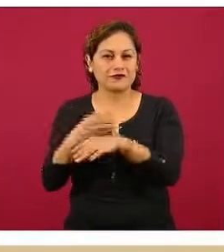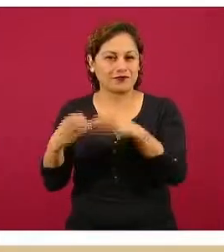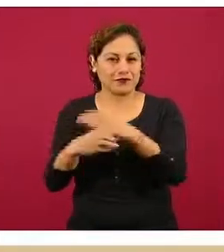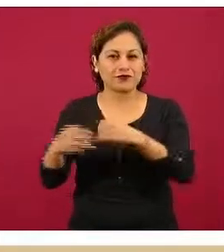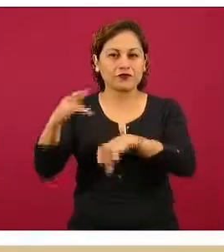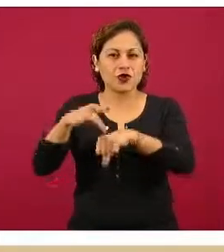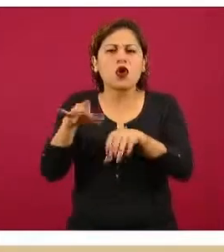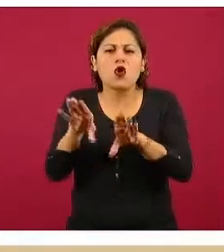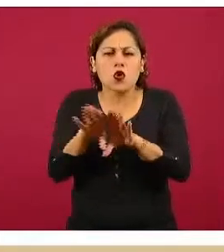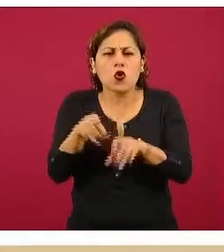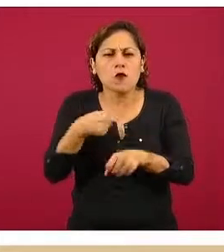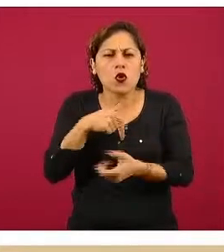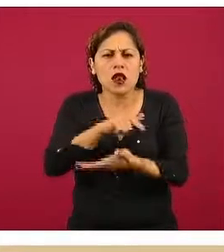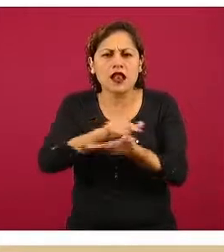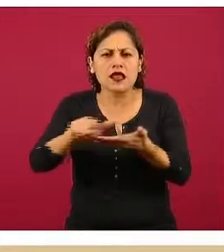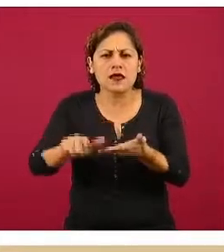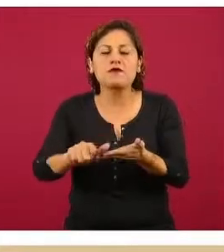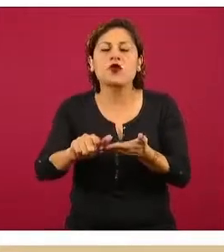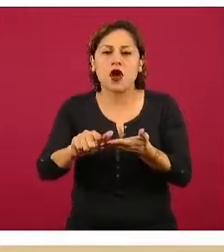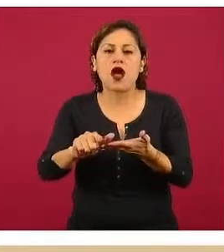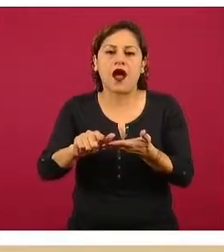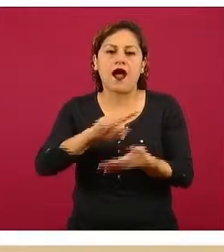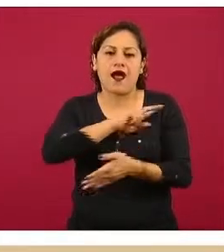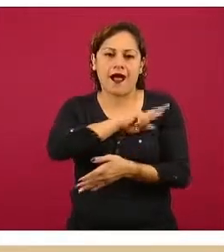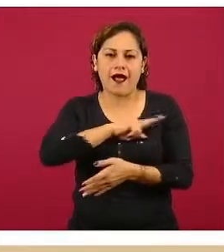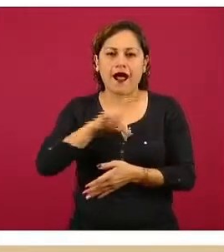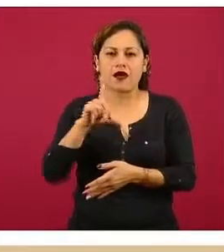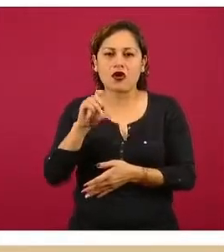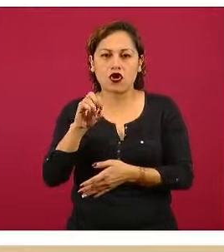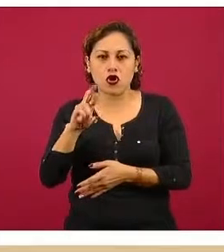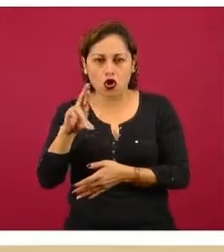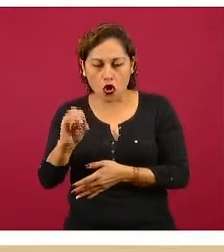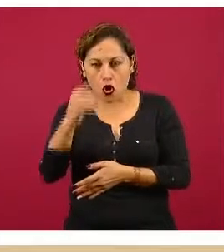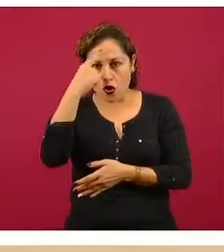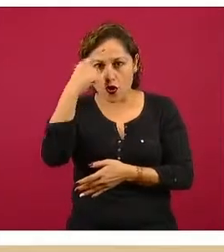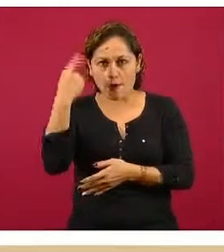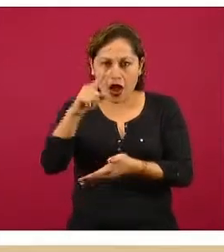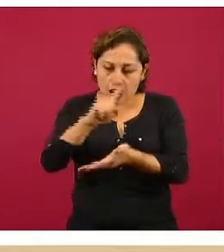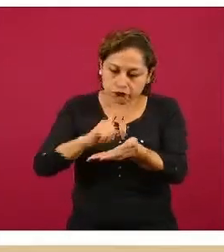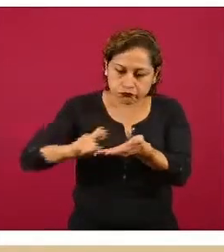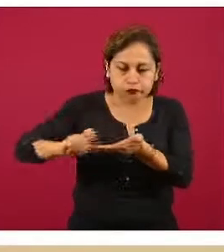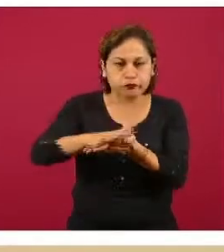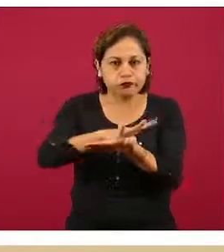uso común y agua es suficiente para poder hacer